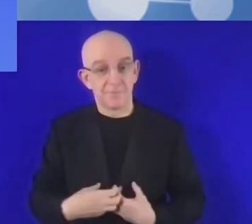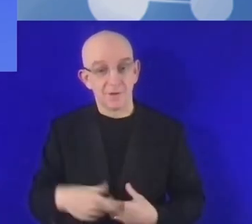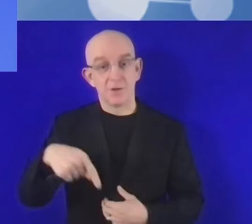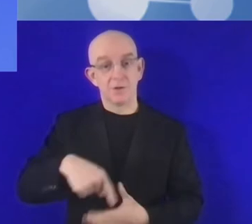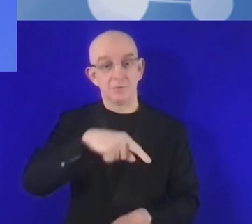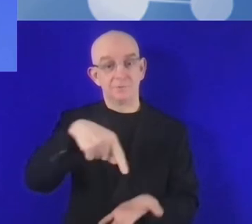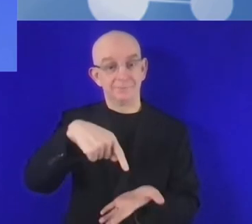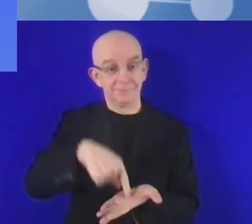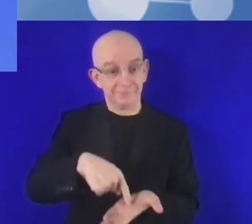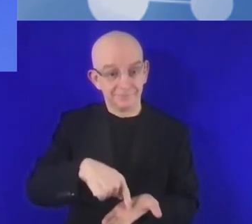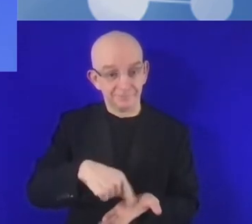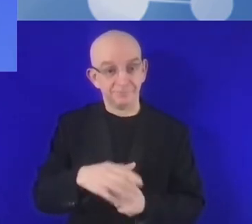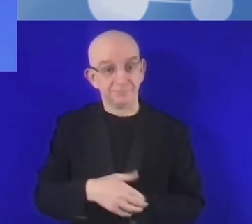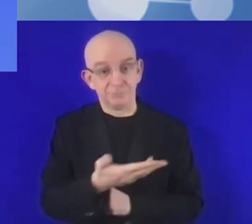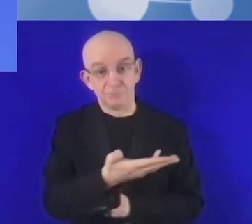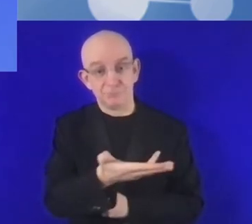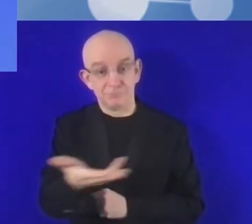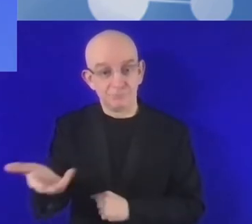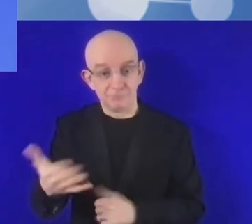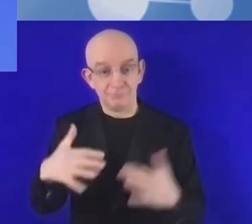todos los invitados,